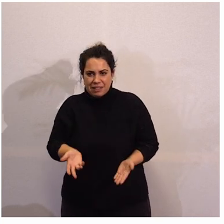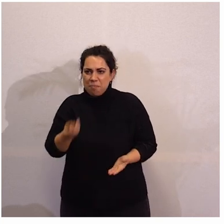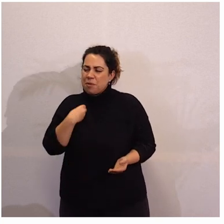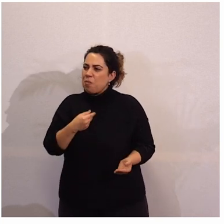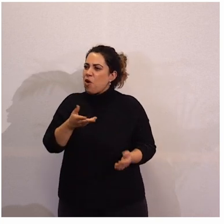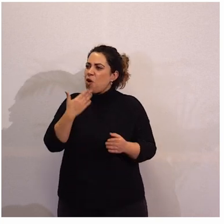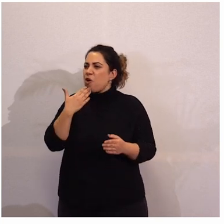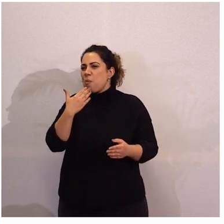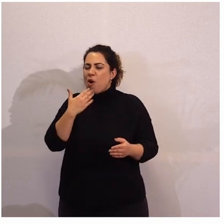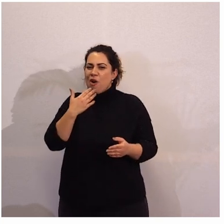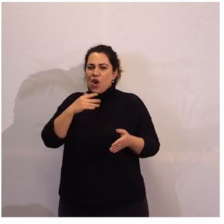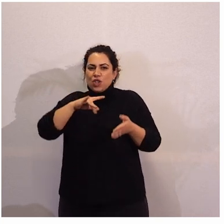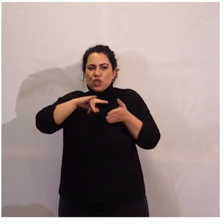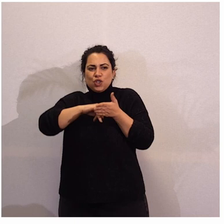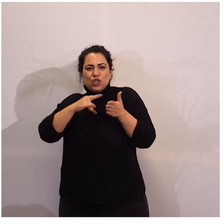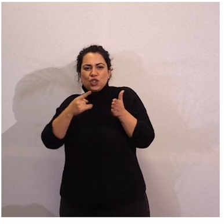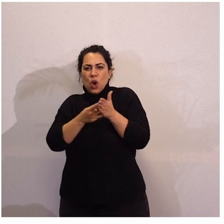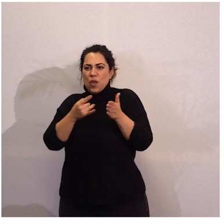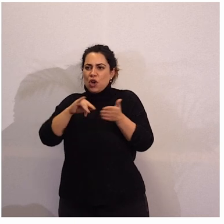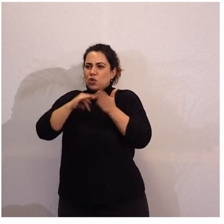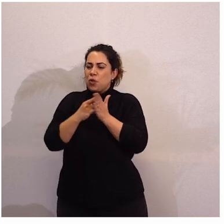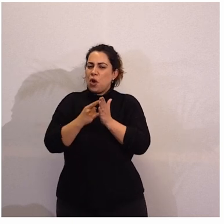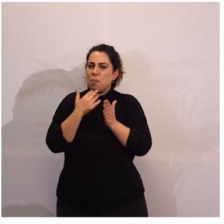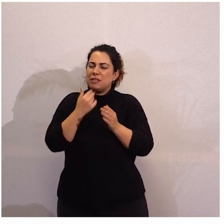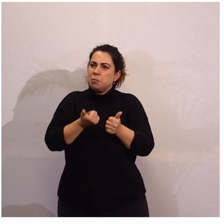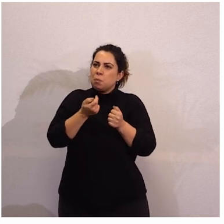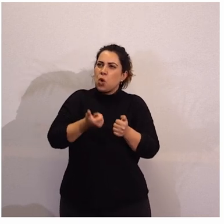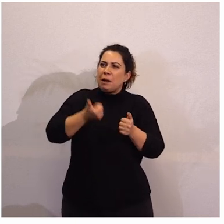como una salida mucho más completa,